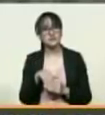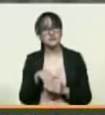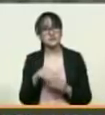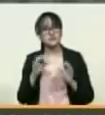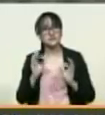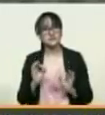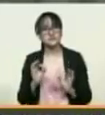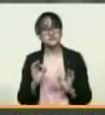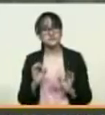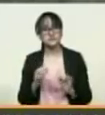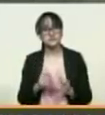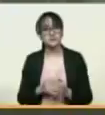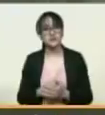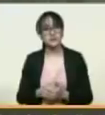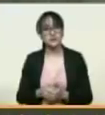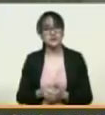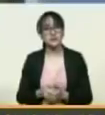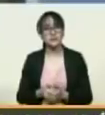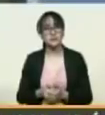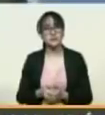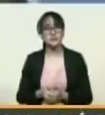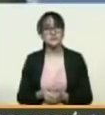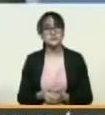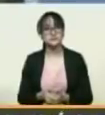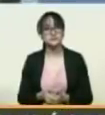las sanciones? Gracias.